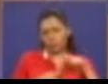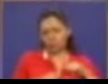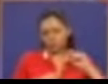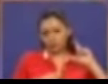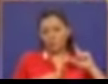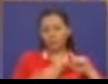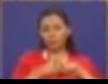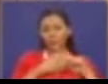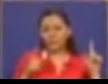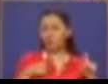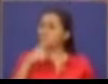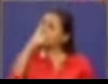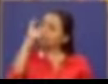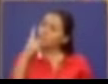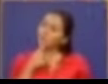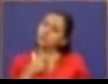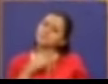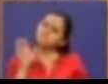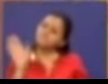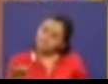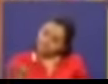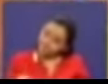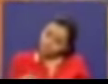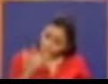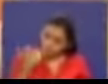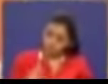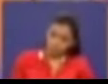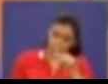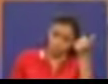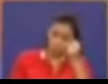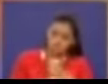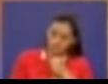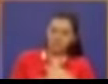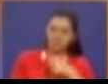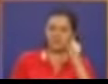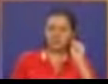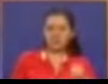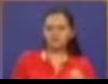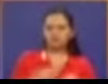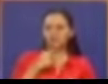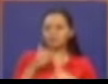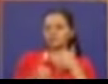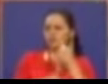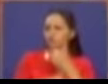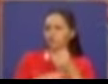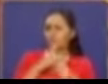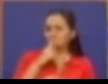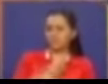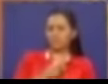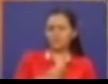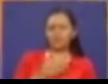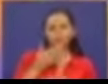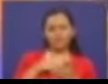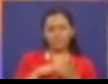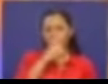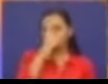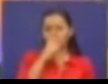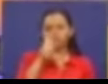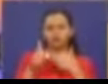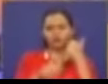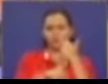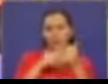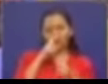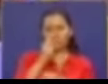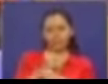pero me preguntaban, ¿usted quiere otro trabajo? Decía, sí, era subempleado. O sea, hasta el presidente de la República era subempleado, porque yo sí